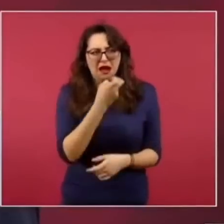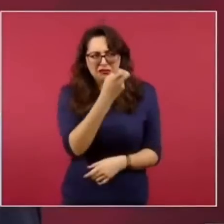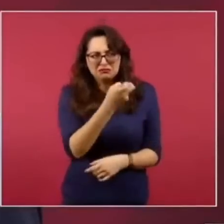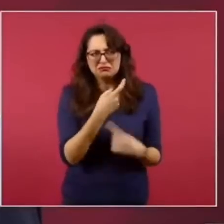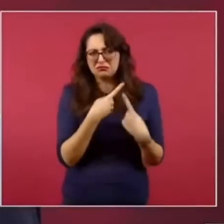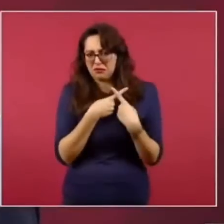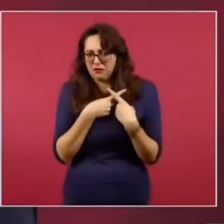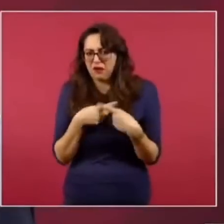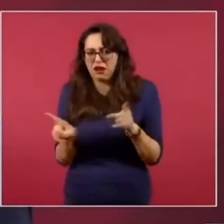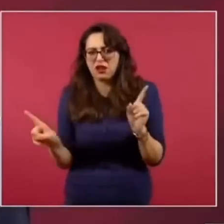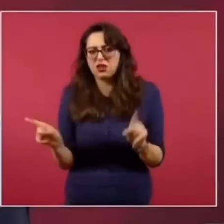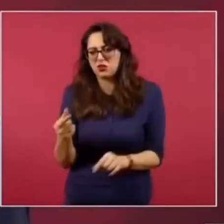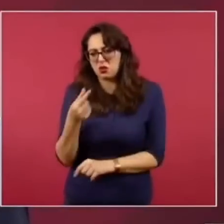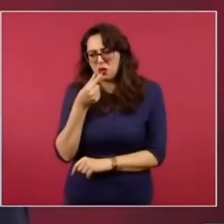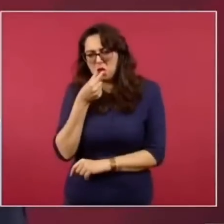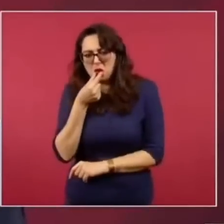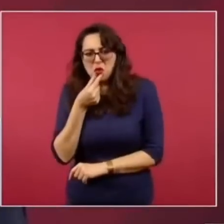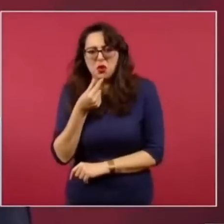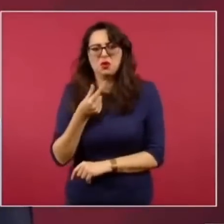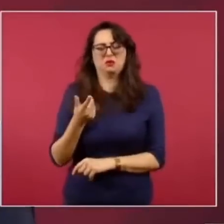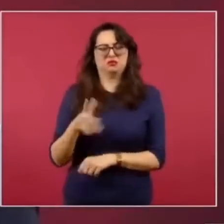causan adicciones